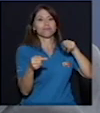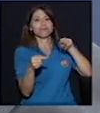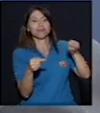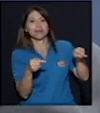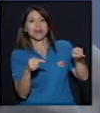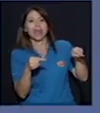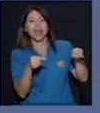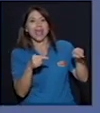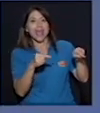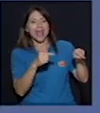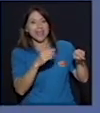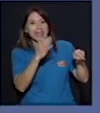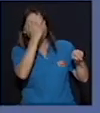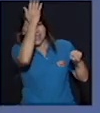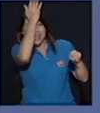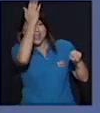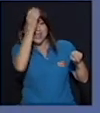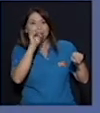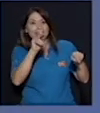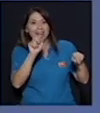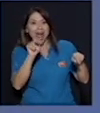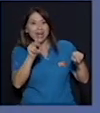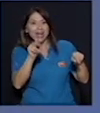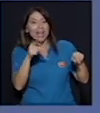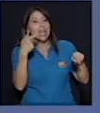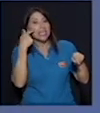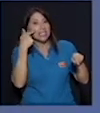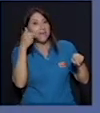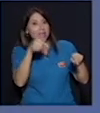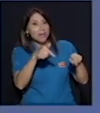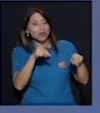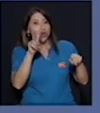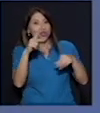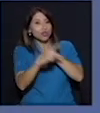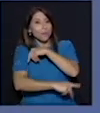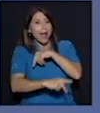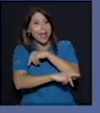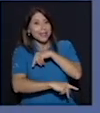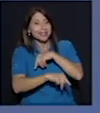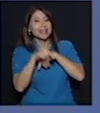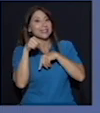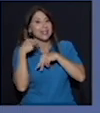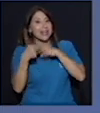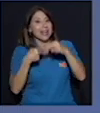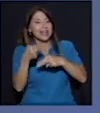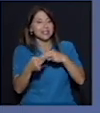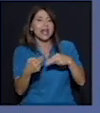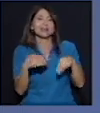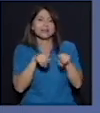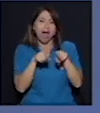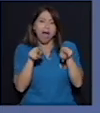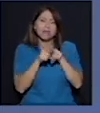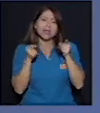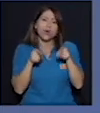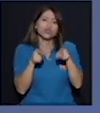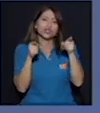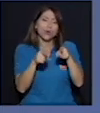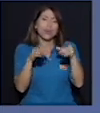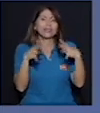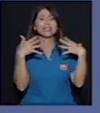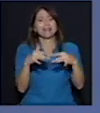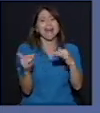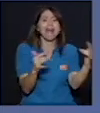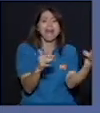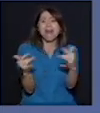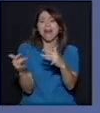vemos que los dos países, precisamente de esa herencia, tienen también consecuencias tremendas de convulsiones